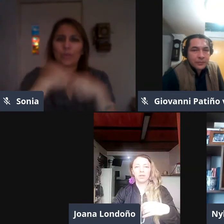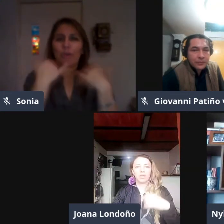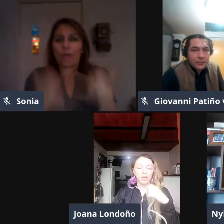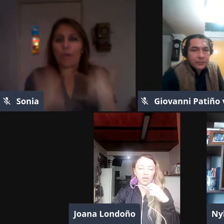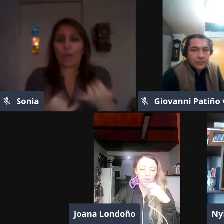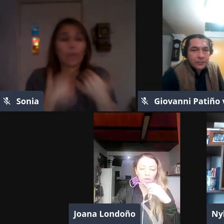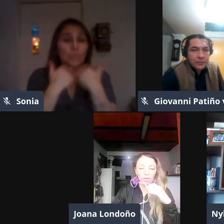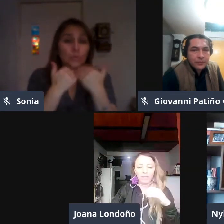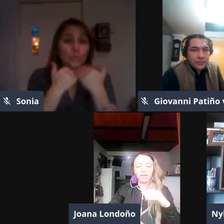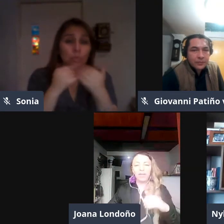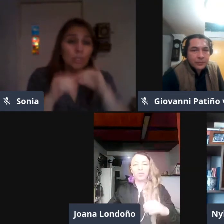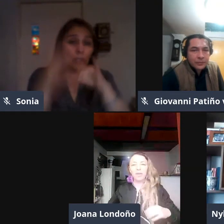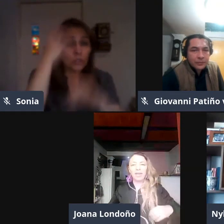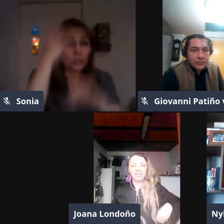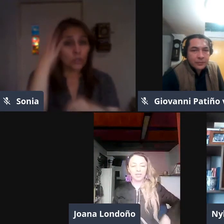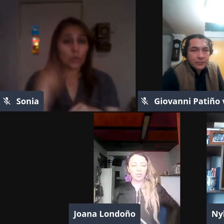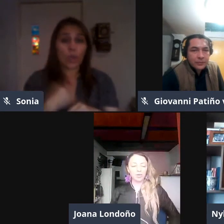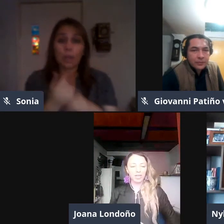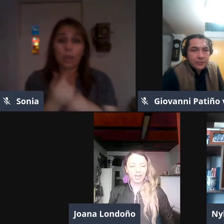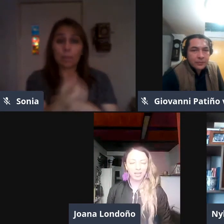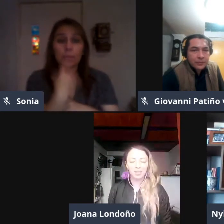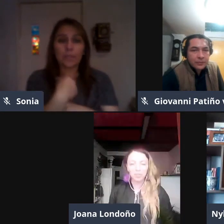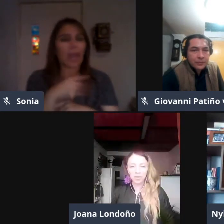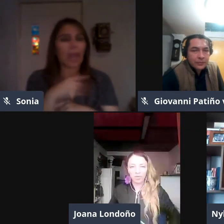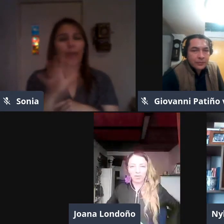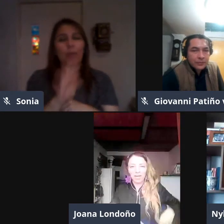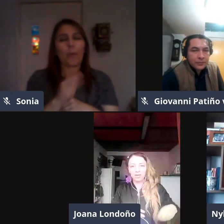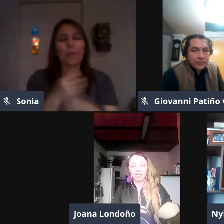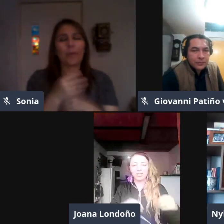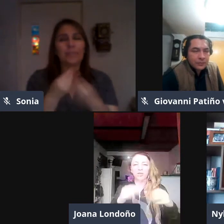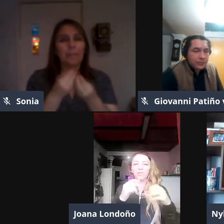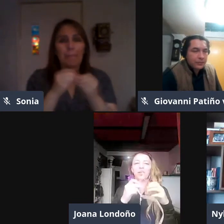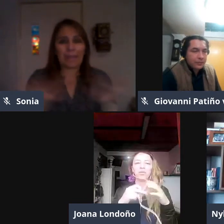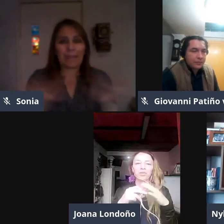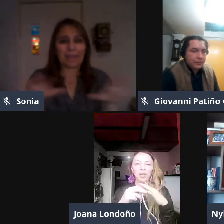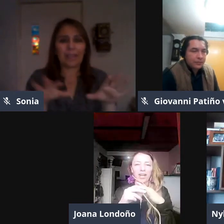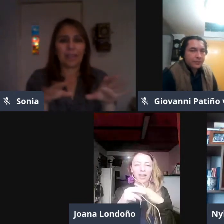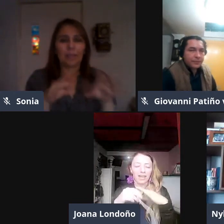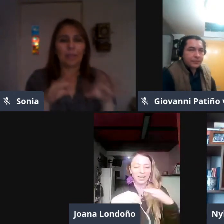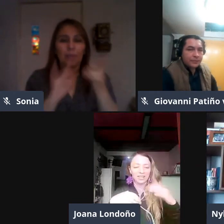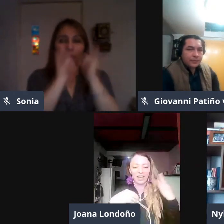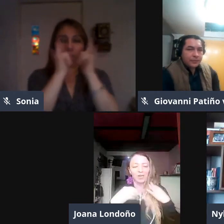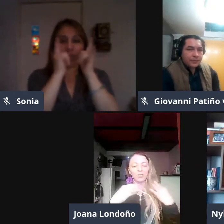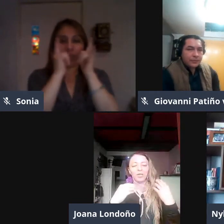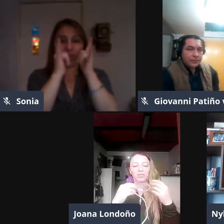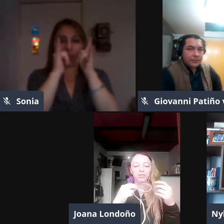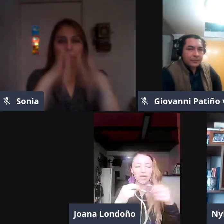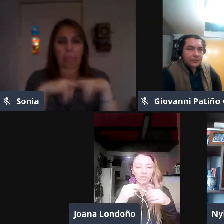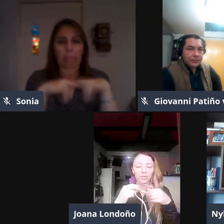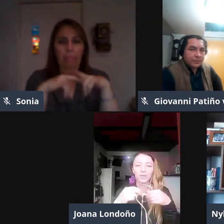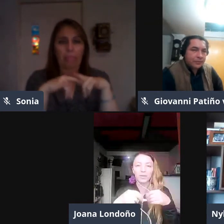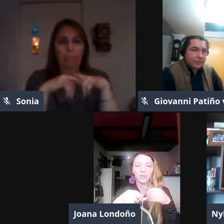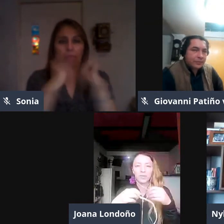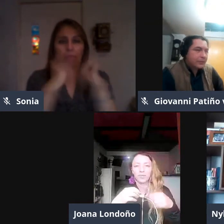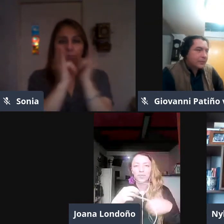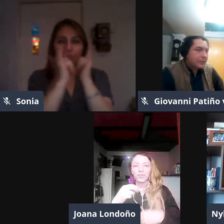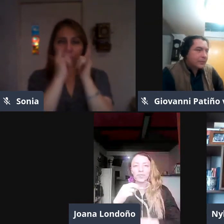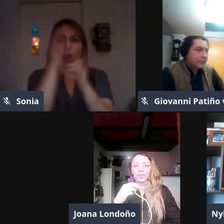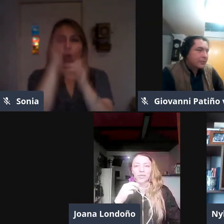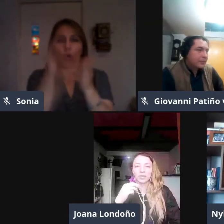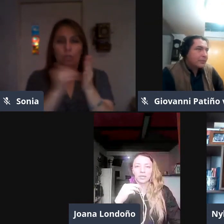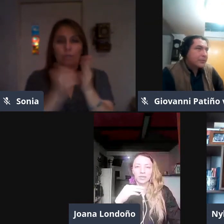no no no me perdido un pedacito porque se me fue la conexión un segundo dale la ley y ya que los voy escuchando